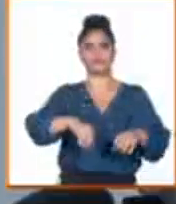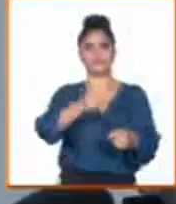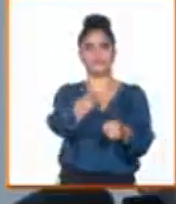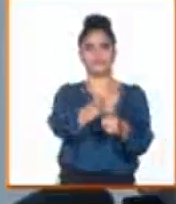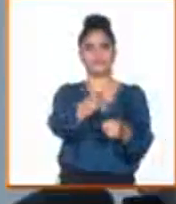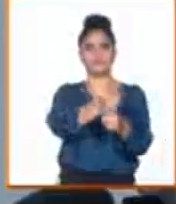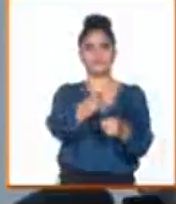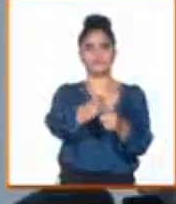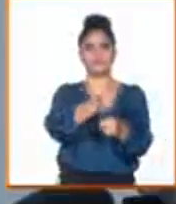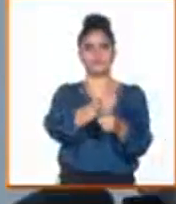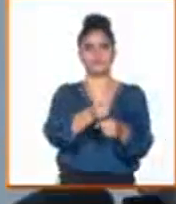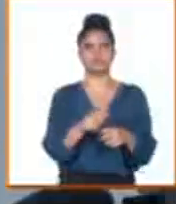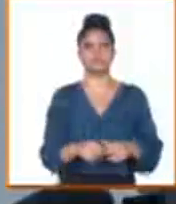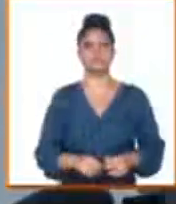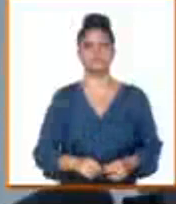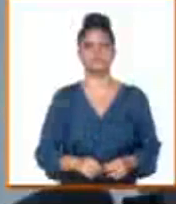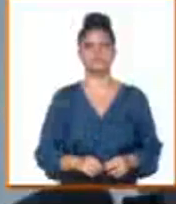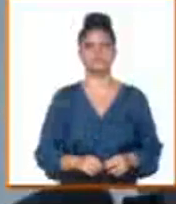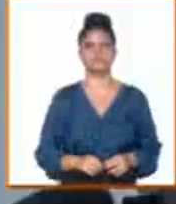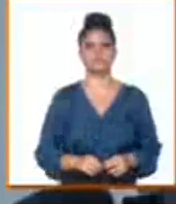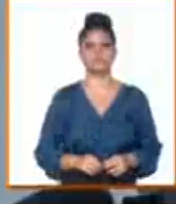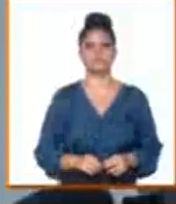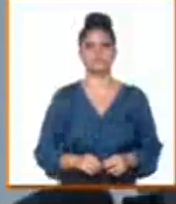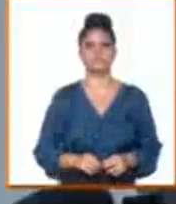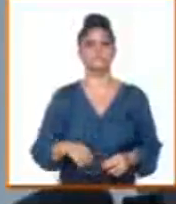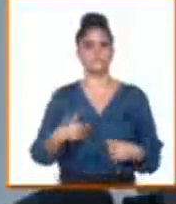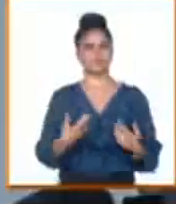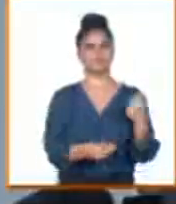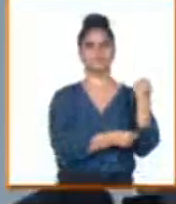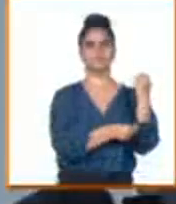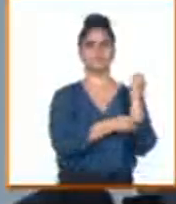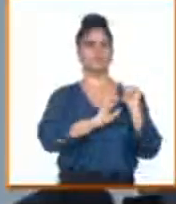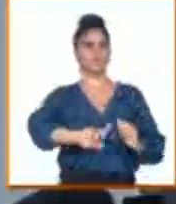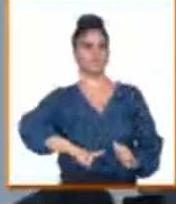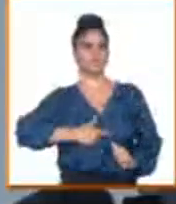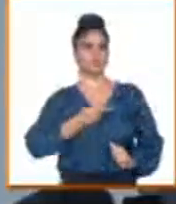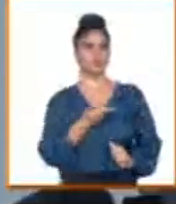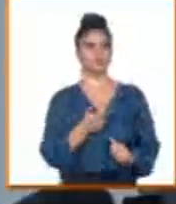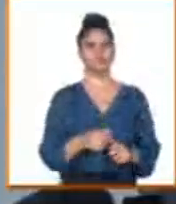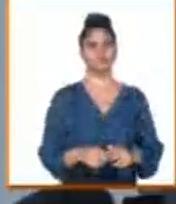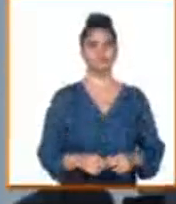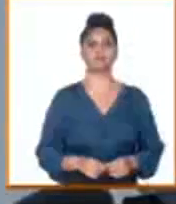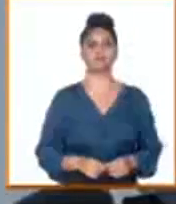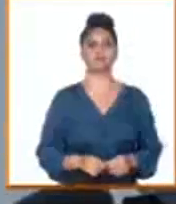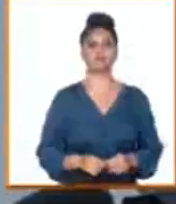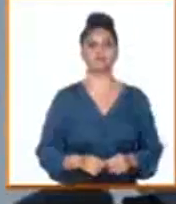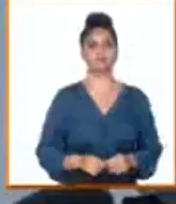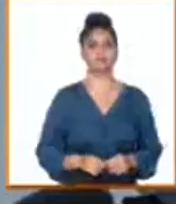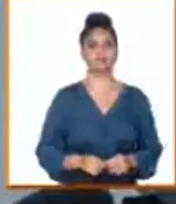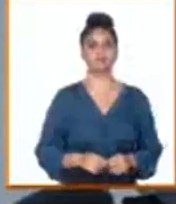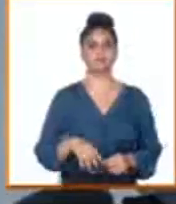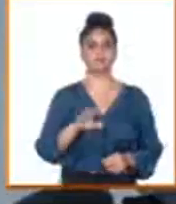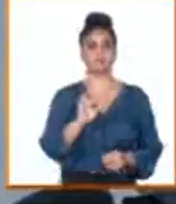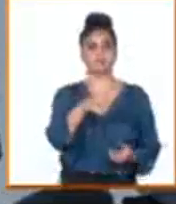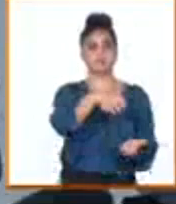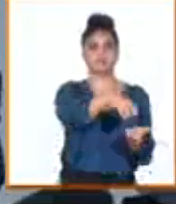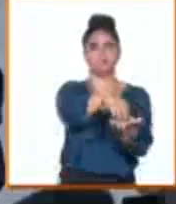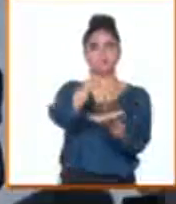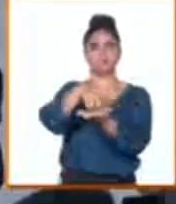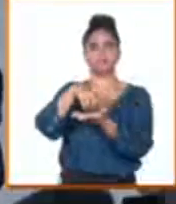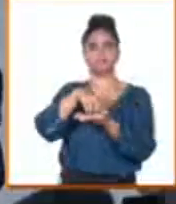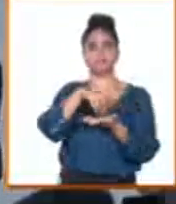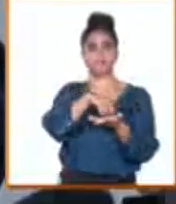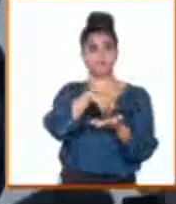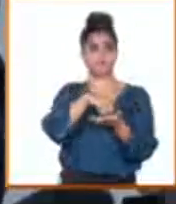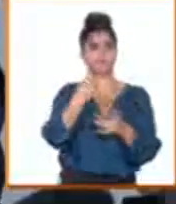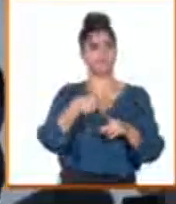que se fortalezca la cultura organizacional, a que prevalezcan los valores que debe tener esa organización, y por otro